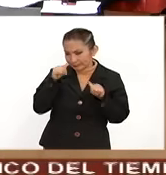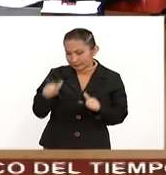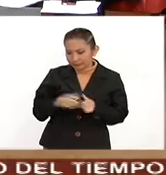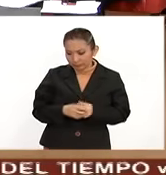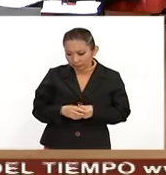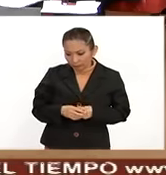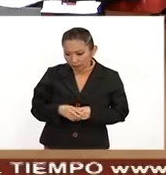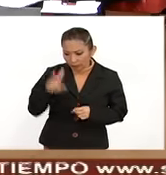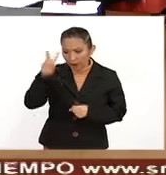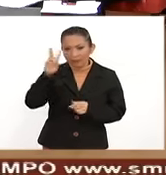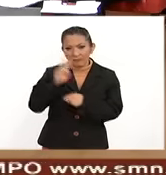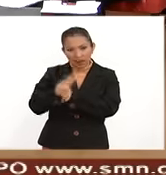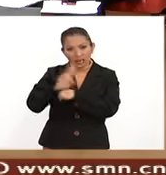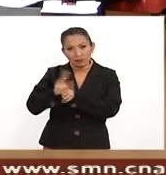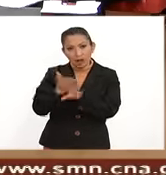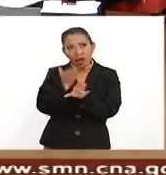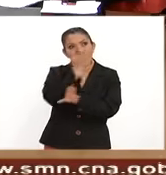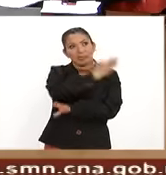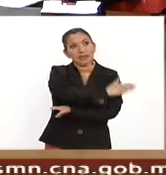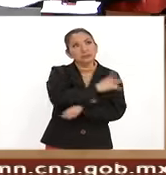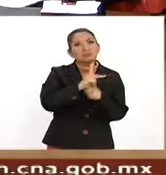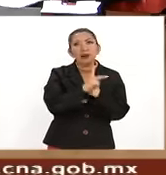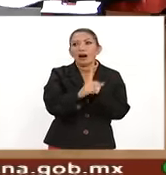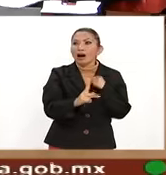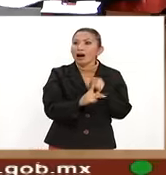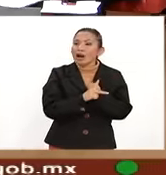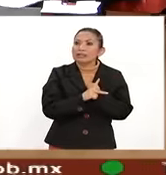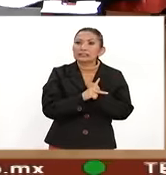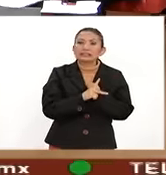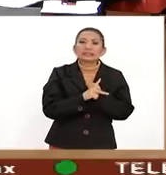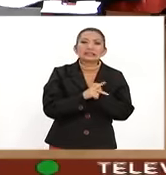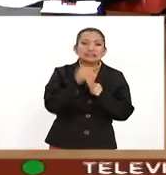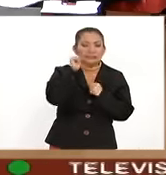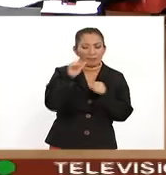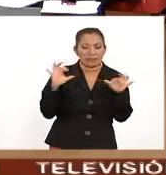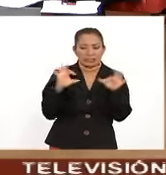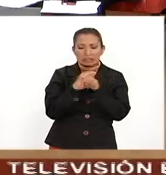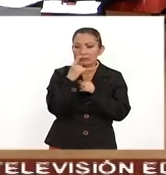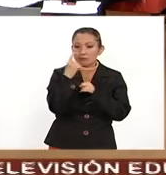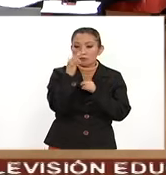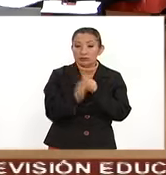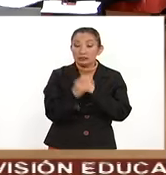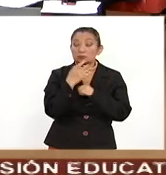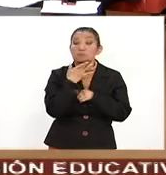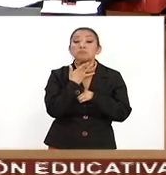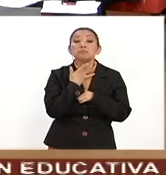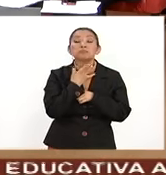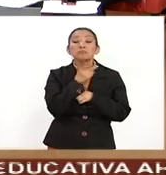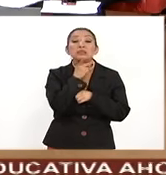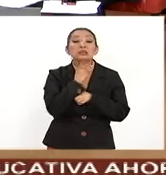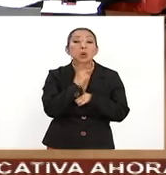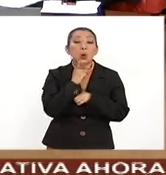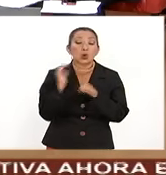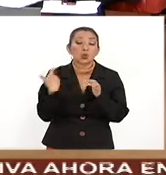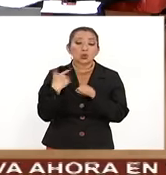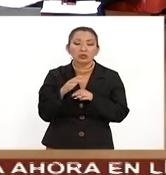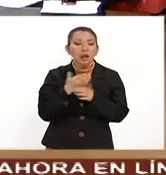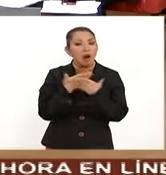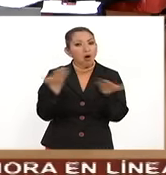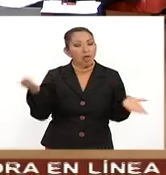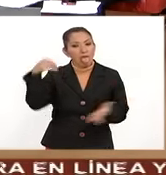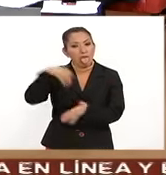que Venezuela era un país que dependía al 100% del petróleo, ¿no? Y que esto se agrava con